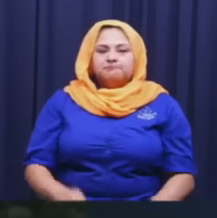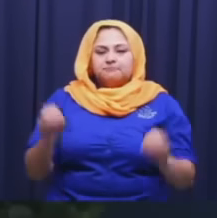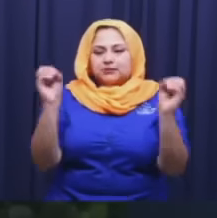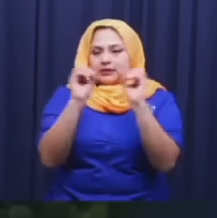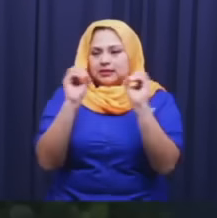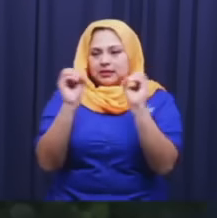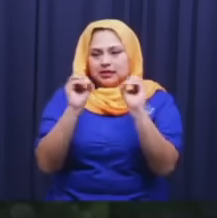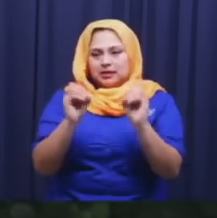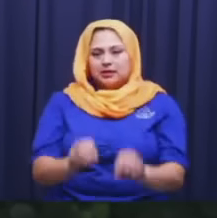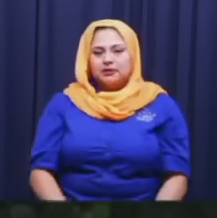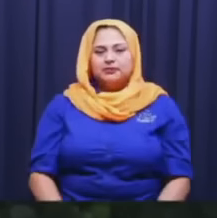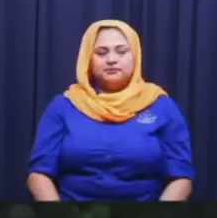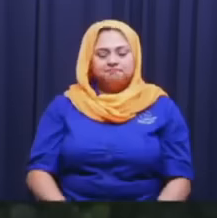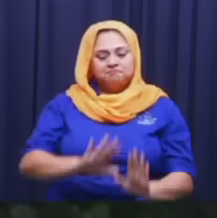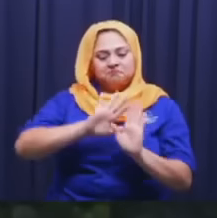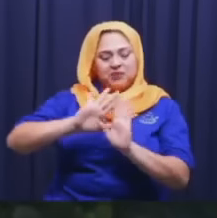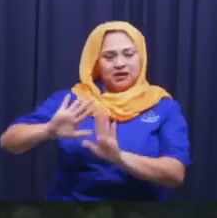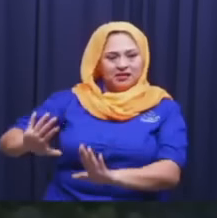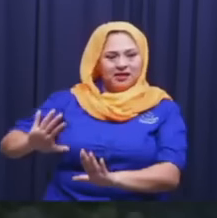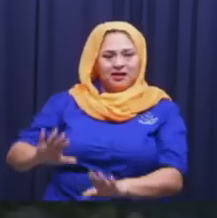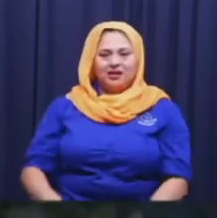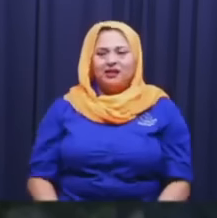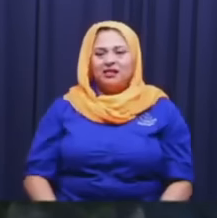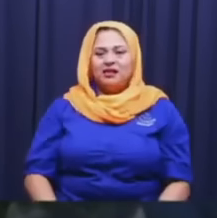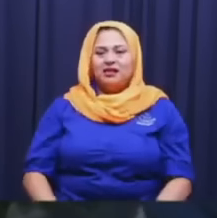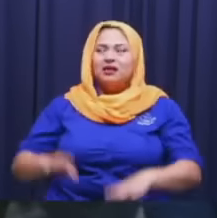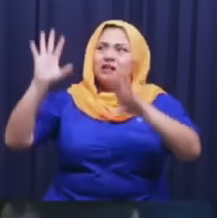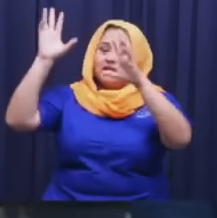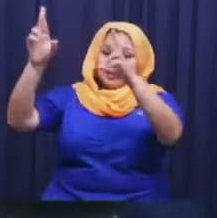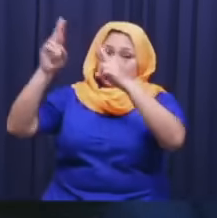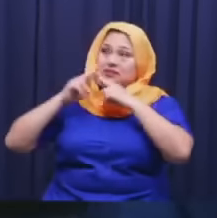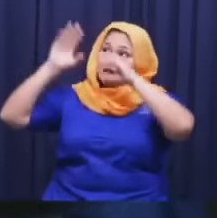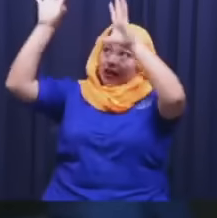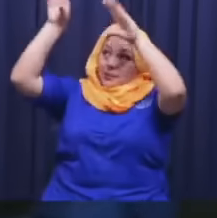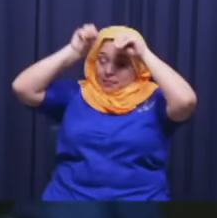nadie deje de ser ministrado.